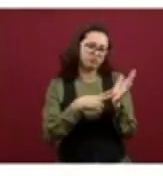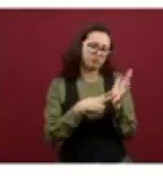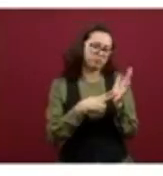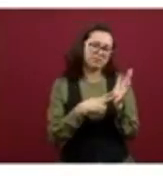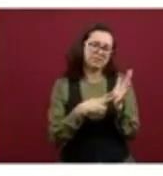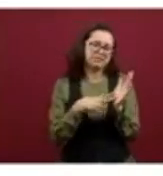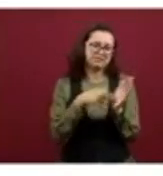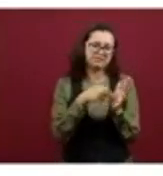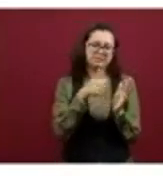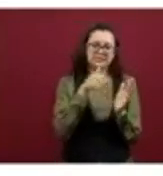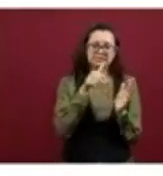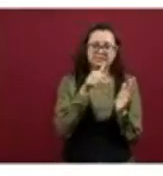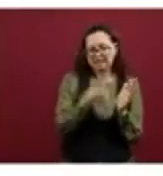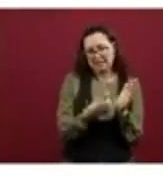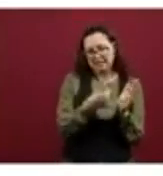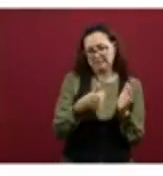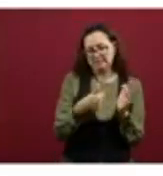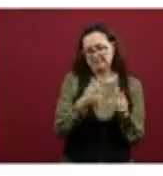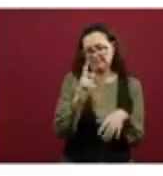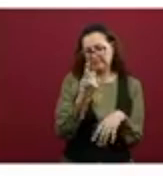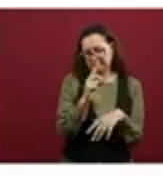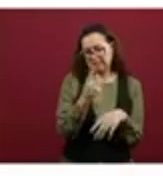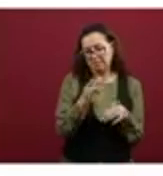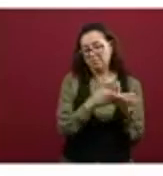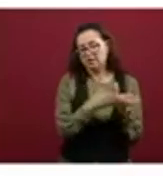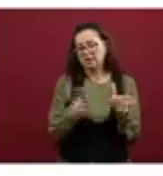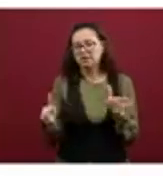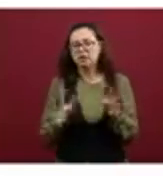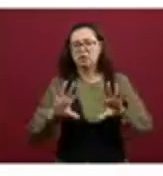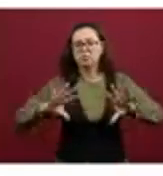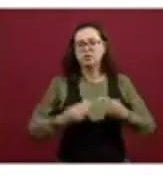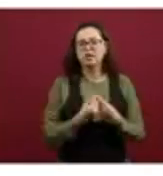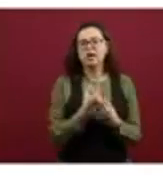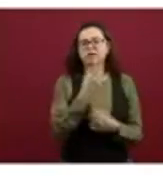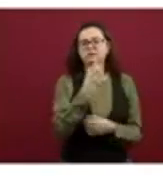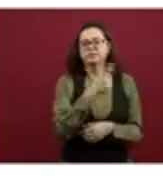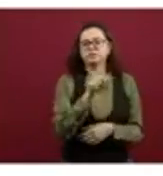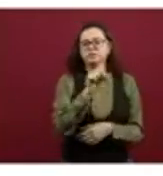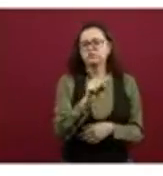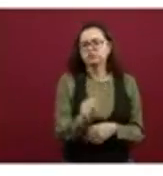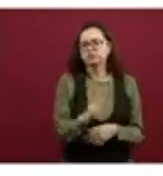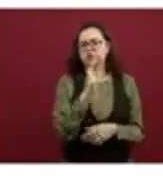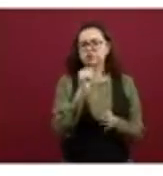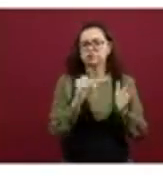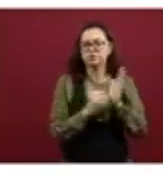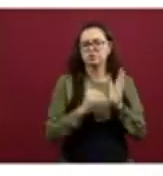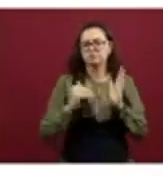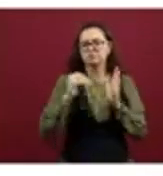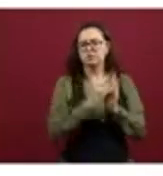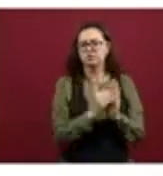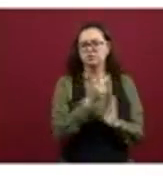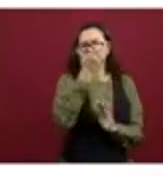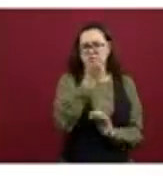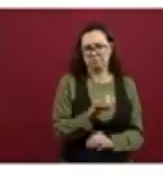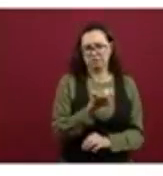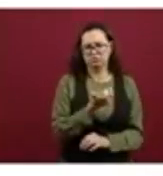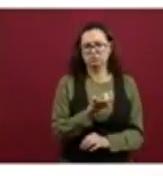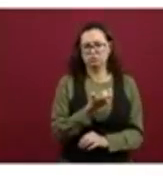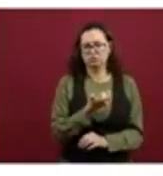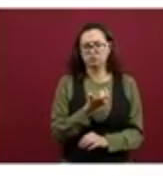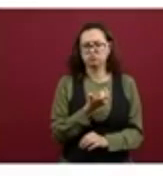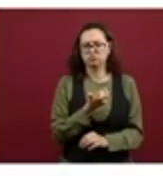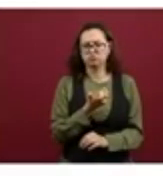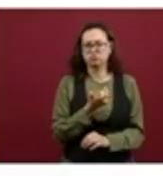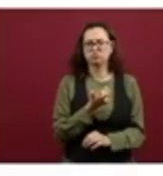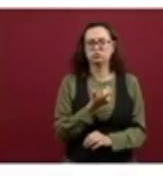2006, son 161 mil millones de pesos, y eso es a valor actual, traídos